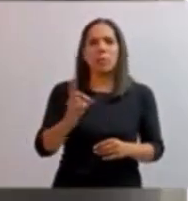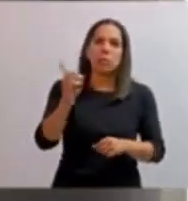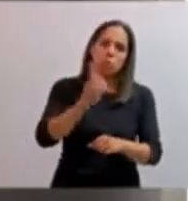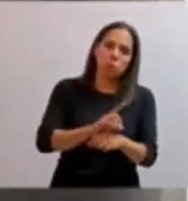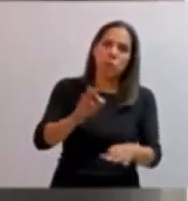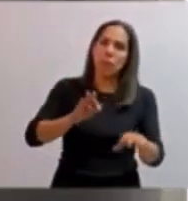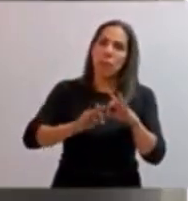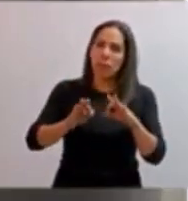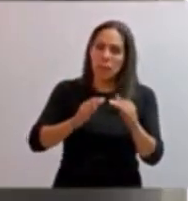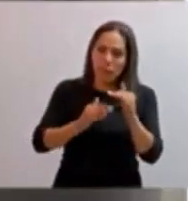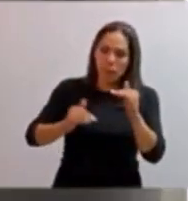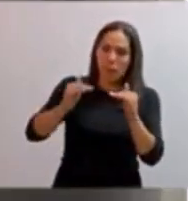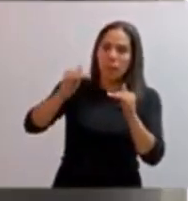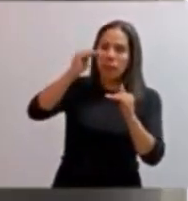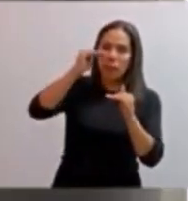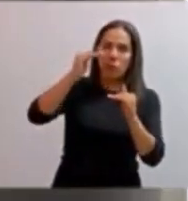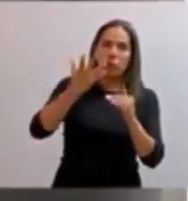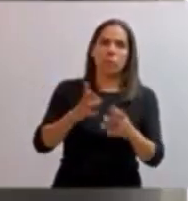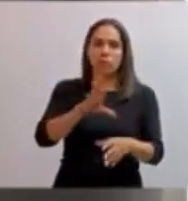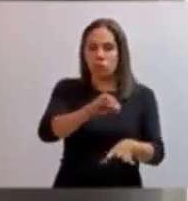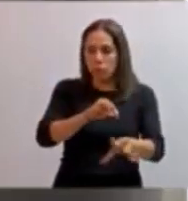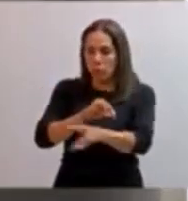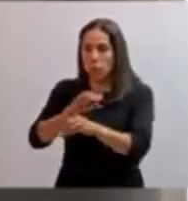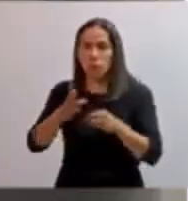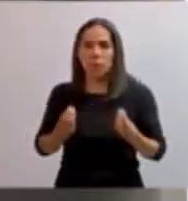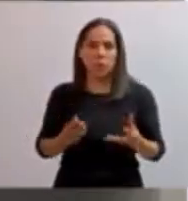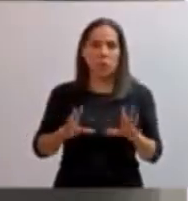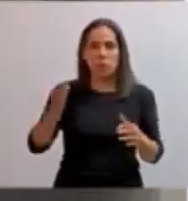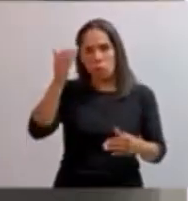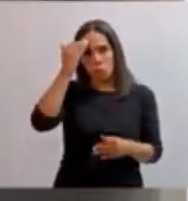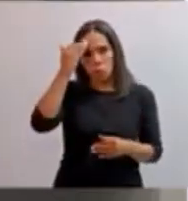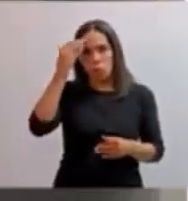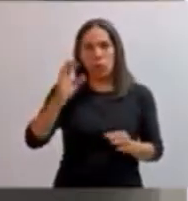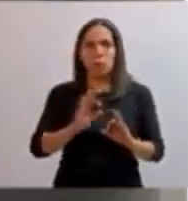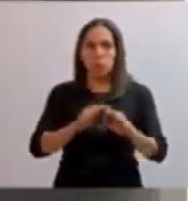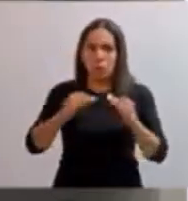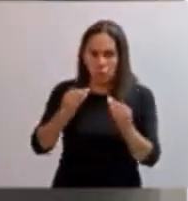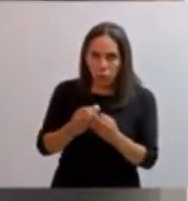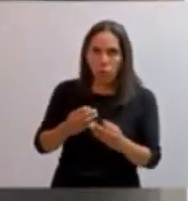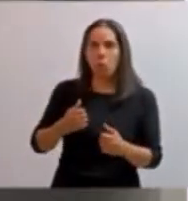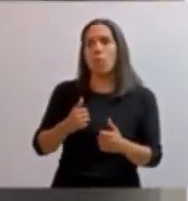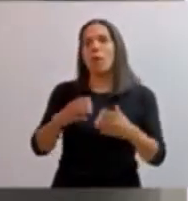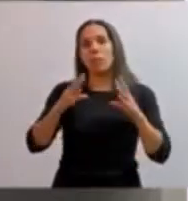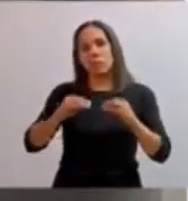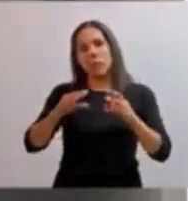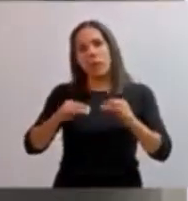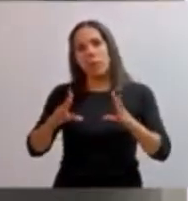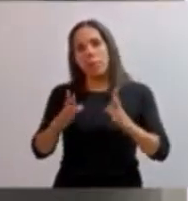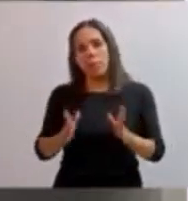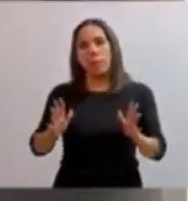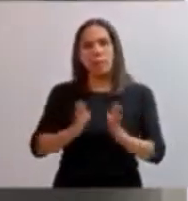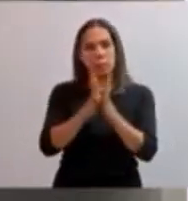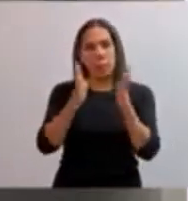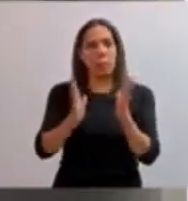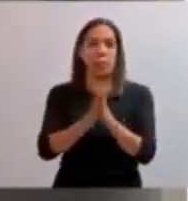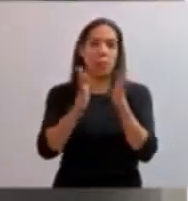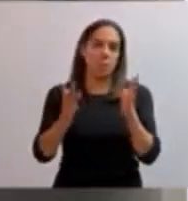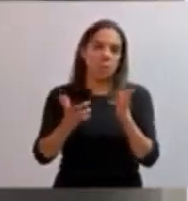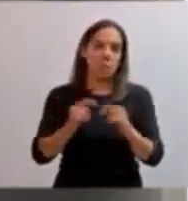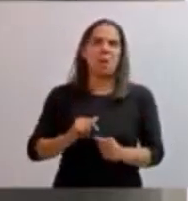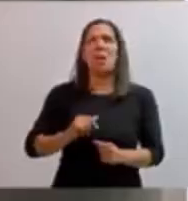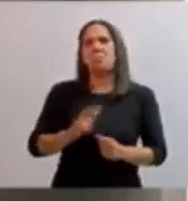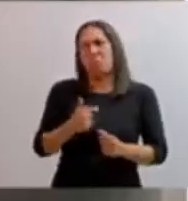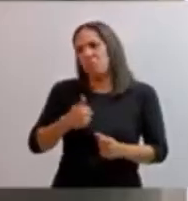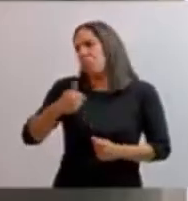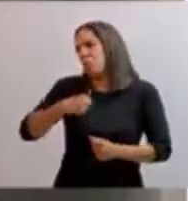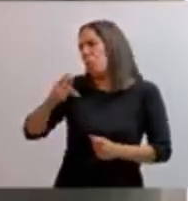son graduales, quiere decir que en el primer año de formación son prácticas de observación participante, ellas preguntan,